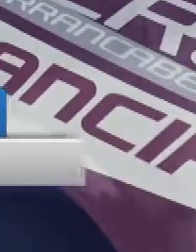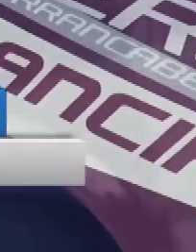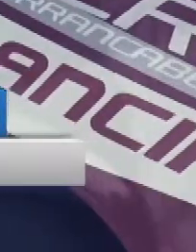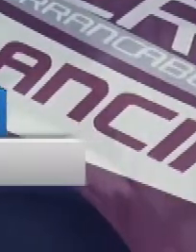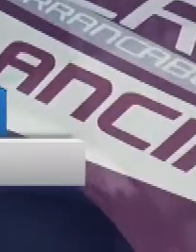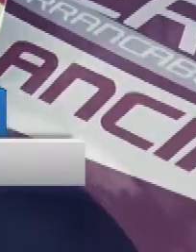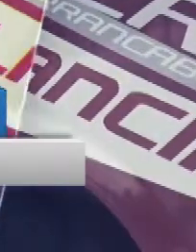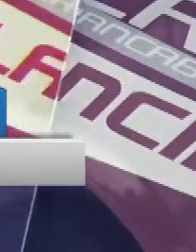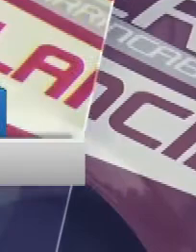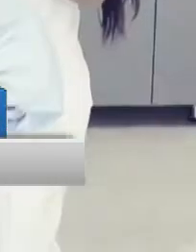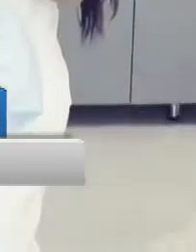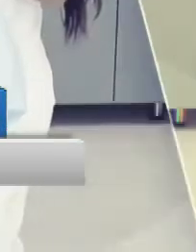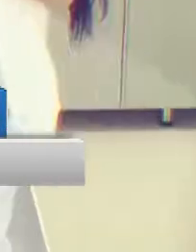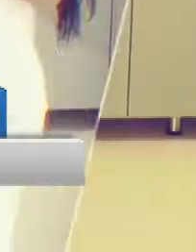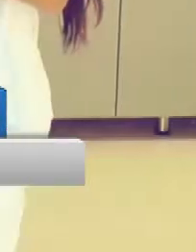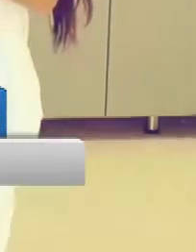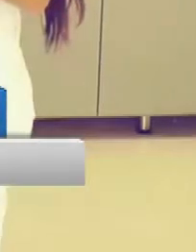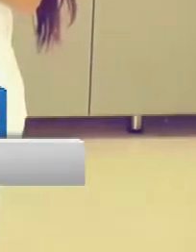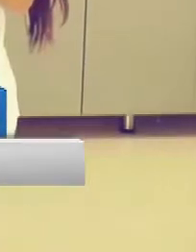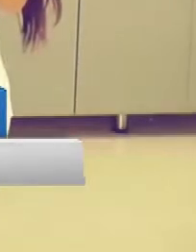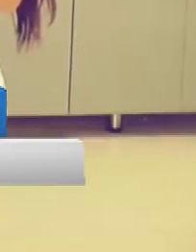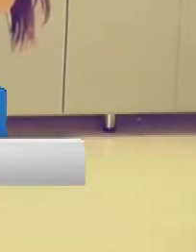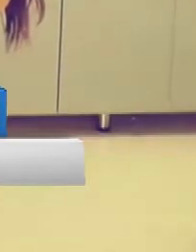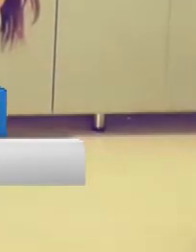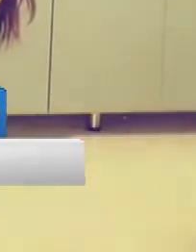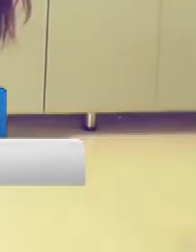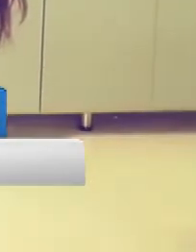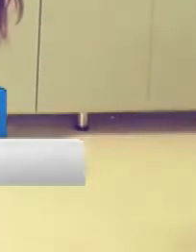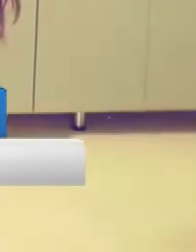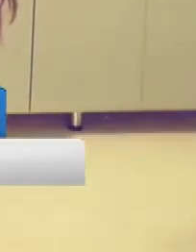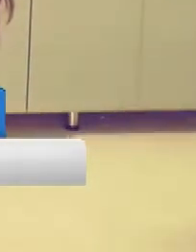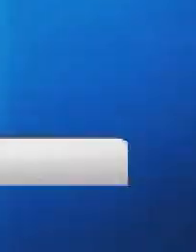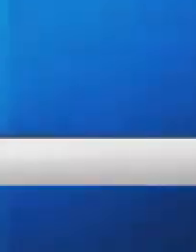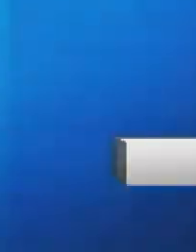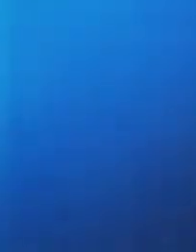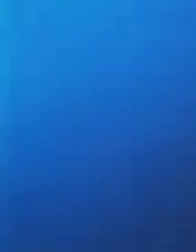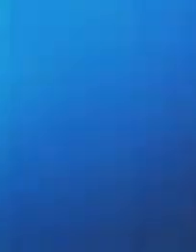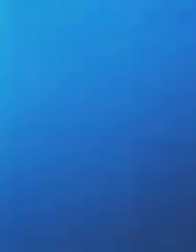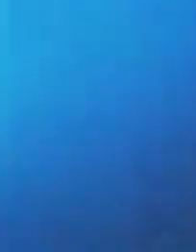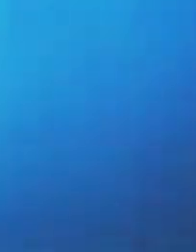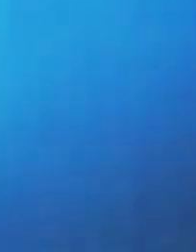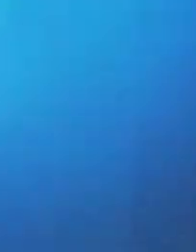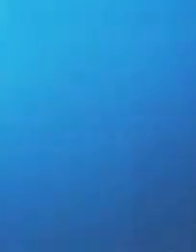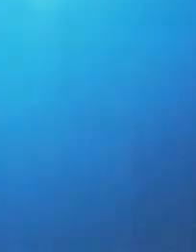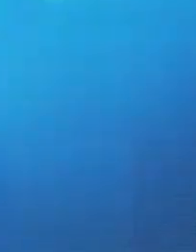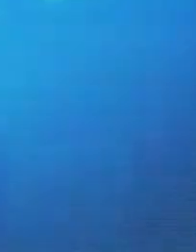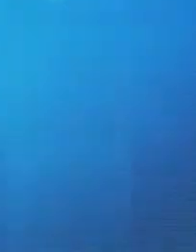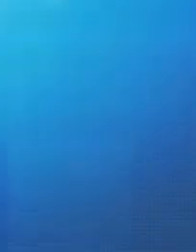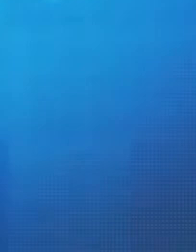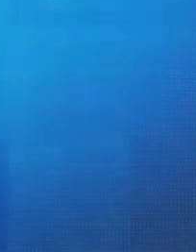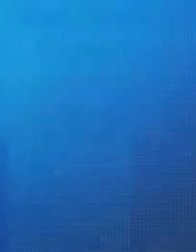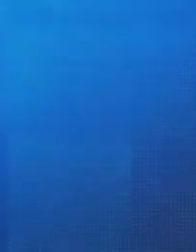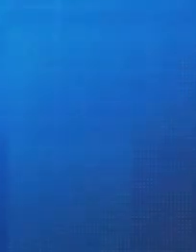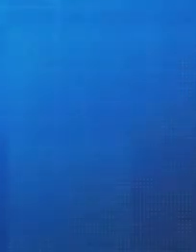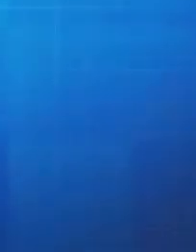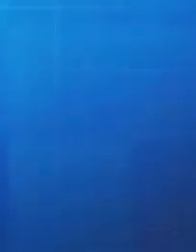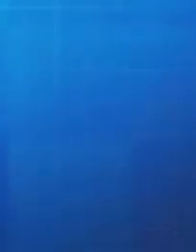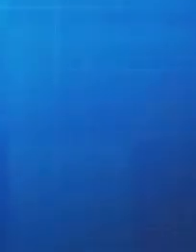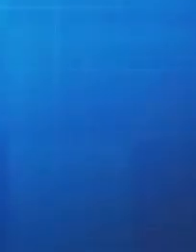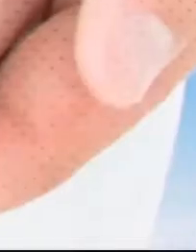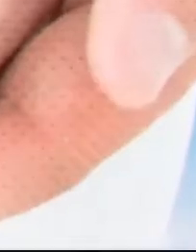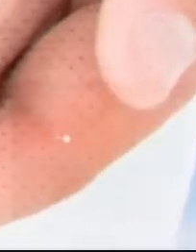carrera 15B, diagonal 5625, barrio Pueblo Nuevo. Clínica Reina Lucía, cuidamos de ti.